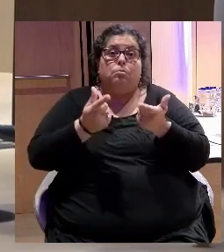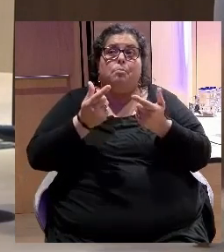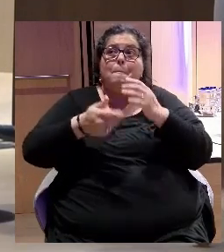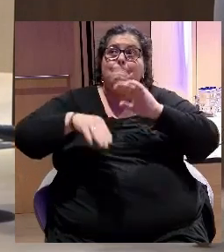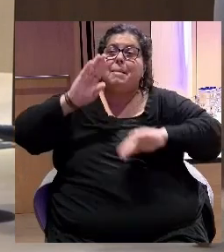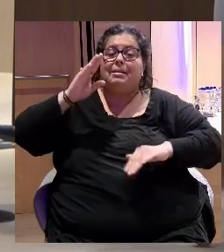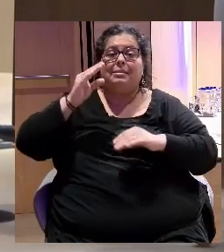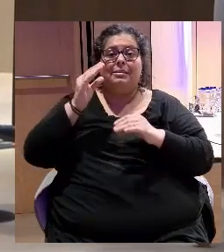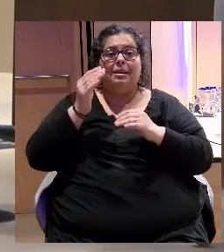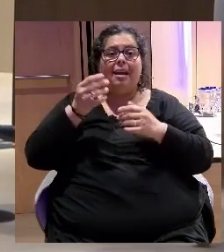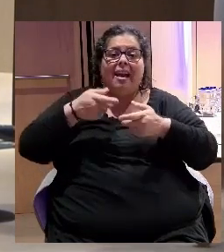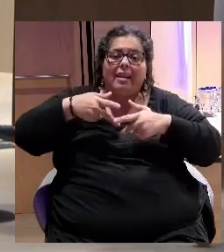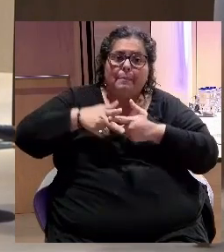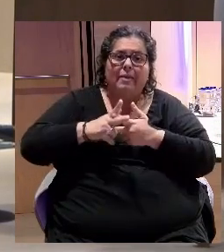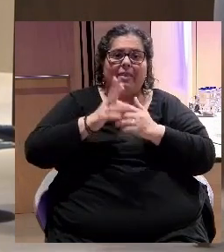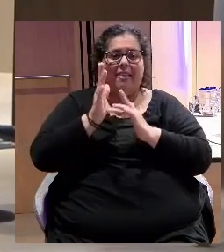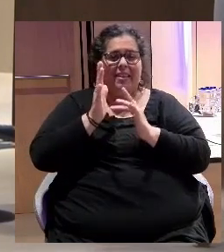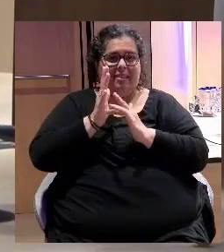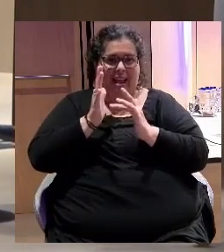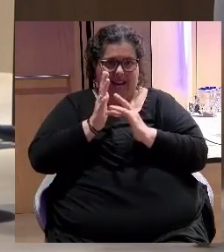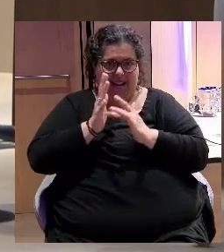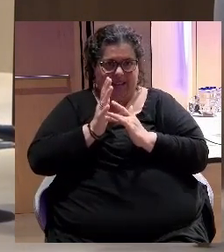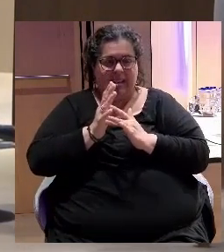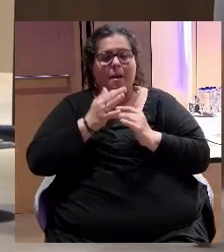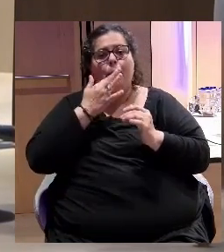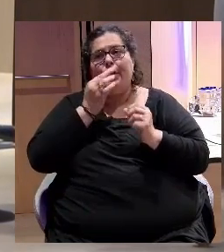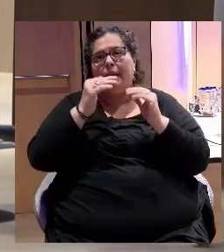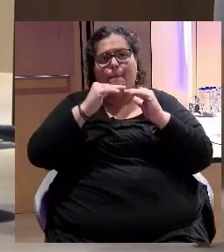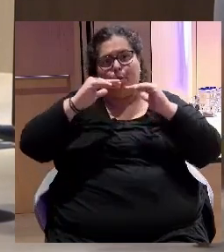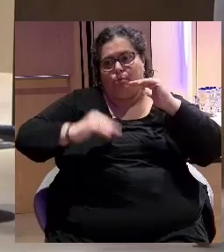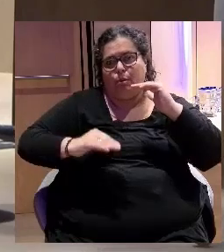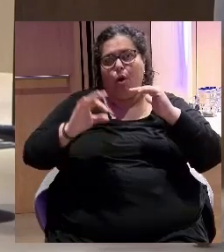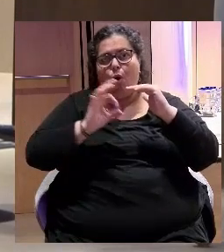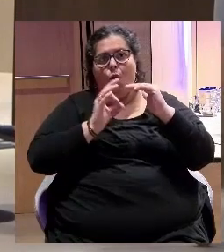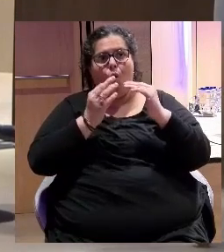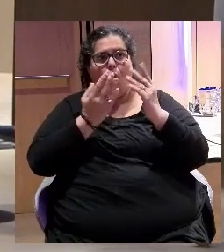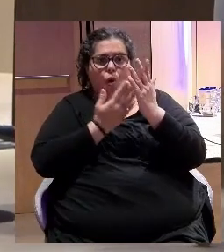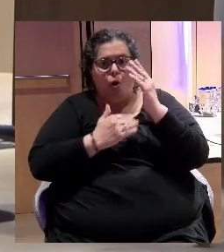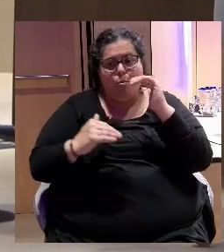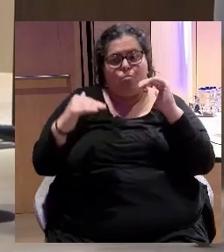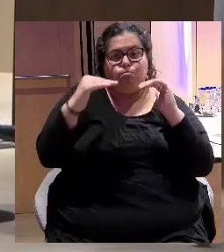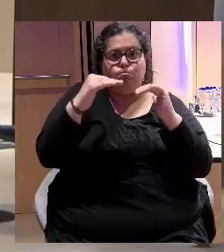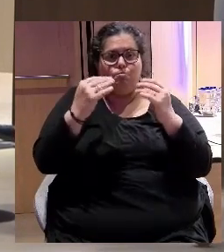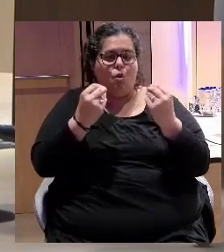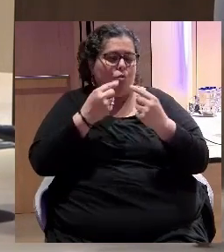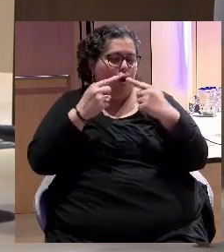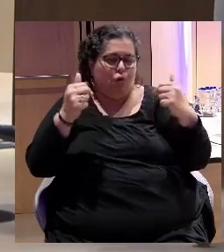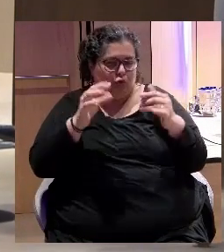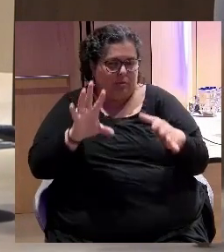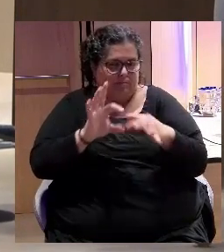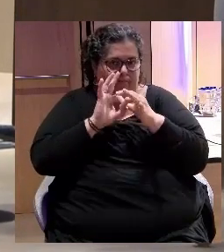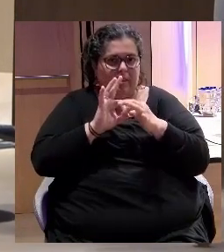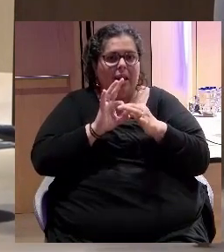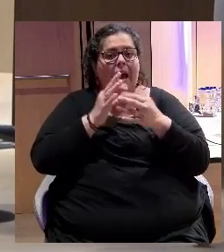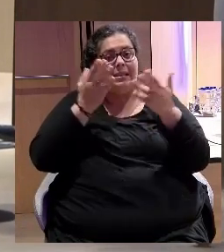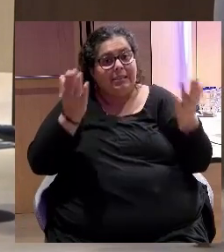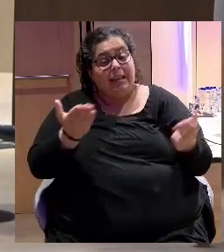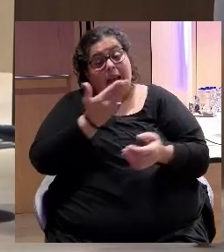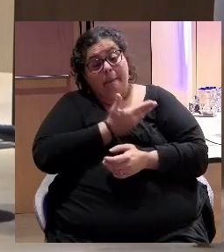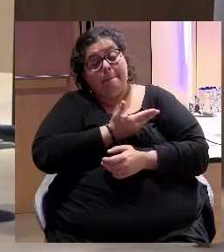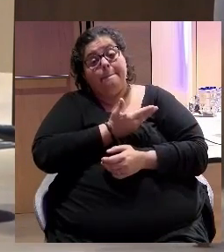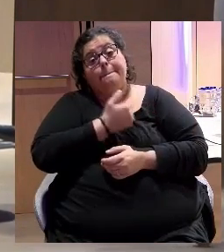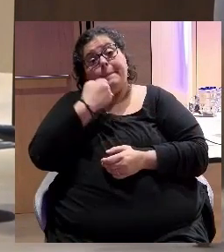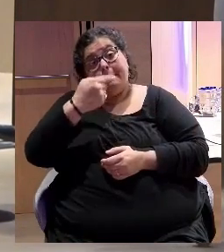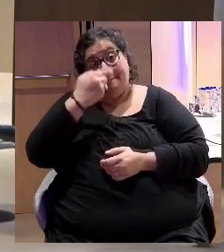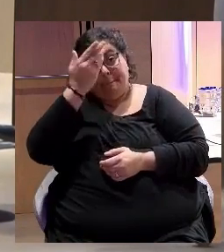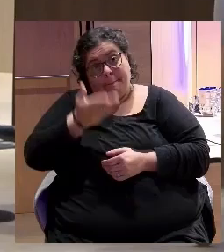digitales trae aparejado, ¿no?, la brecha digital y otra cantidad de cuestiones asociadas. Así que, sin más, Bernardo, te paso